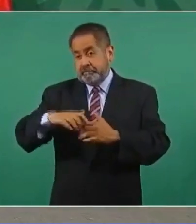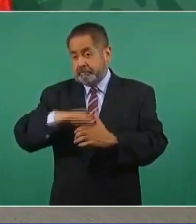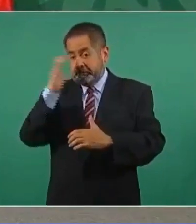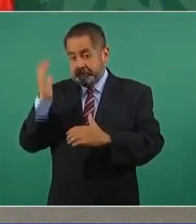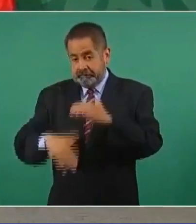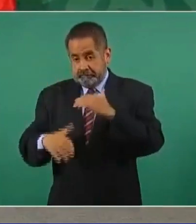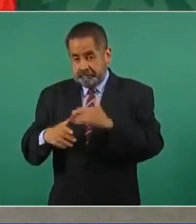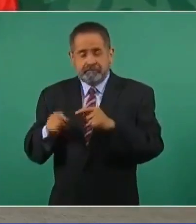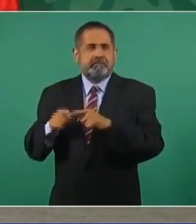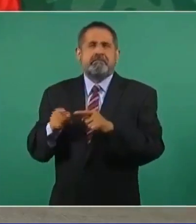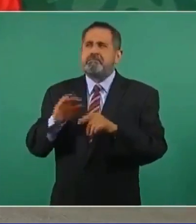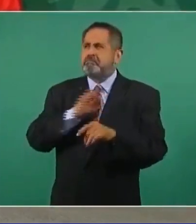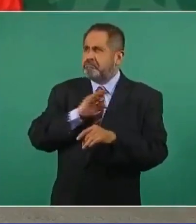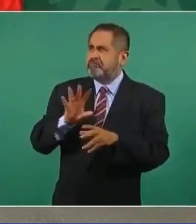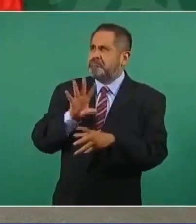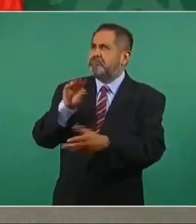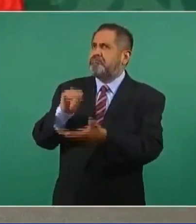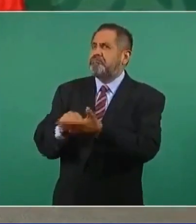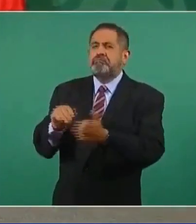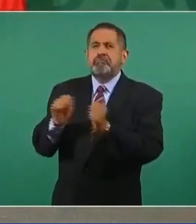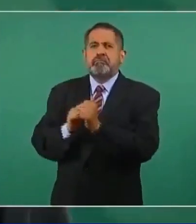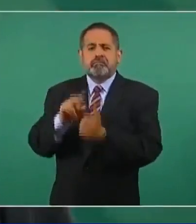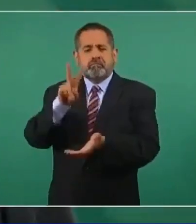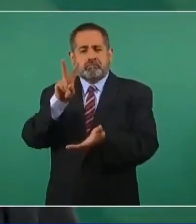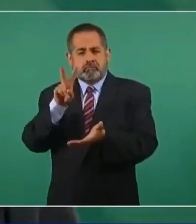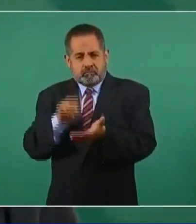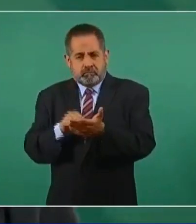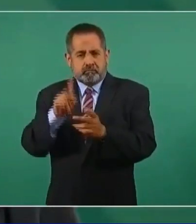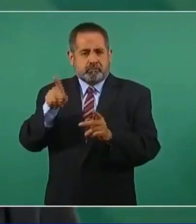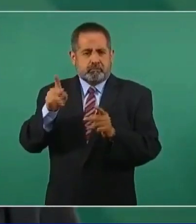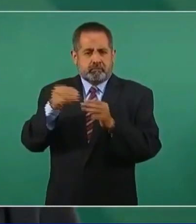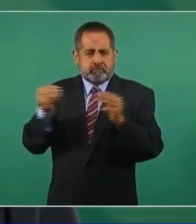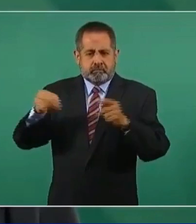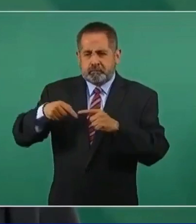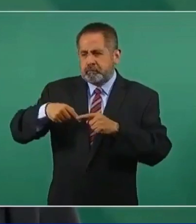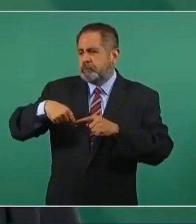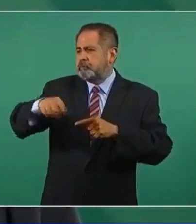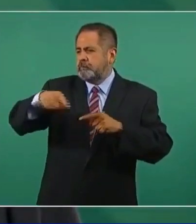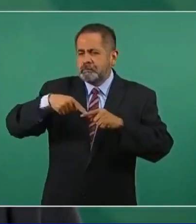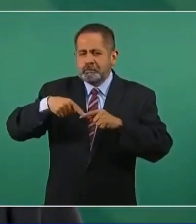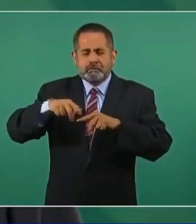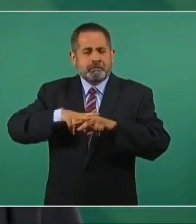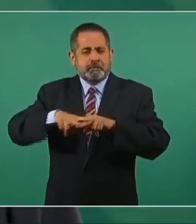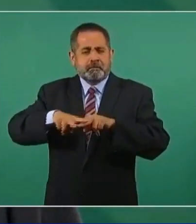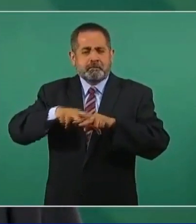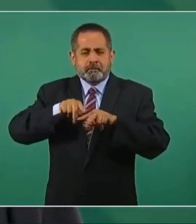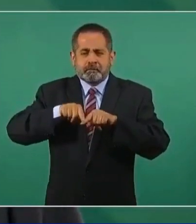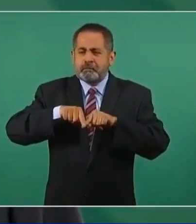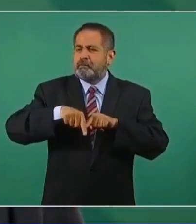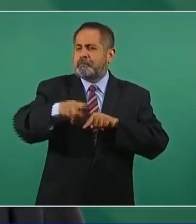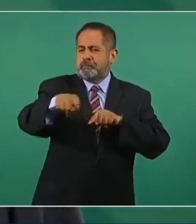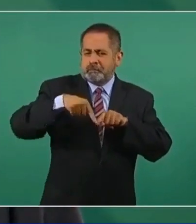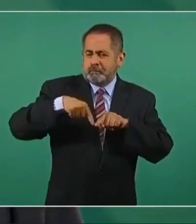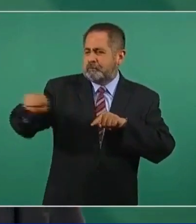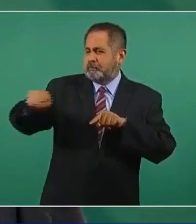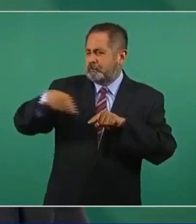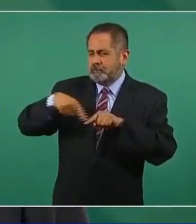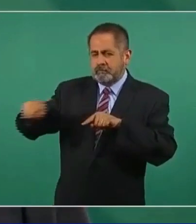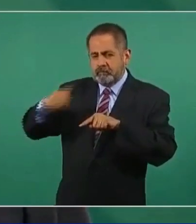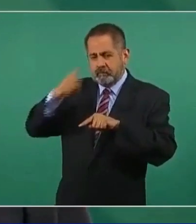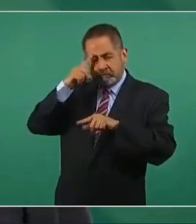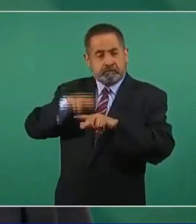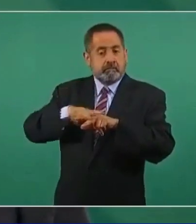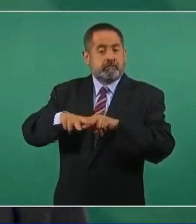con cerca de 2,000 kilómetros de vías férreas nuevas para trenes